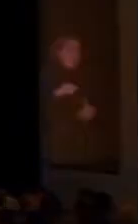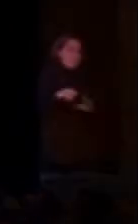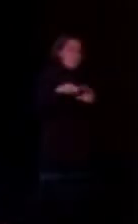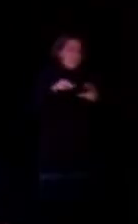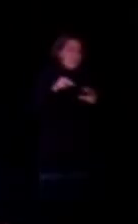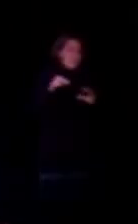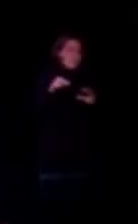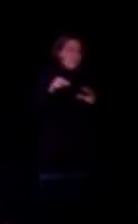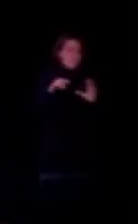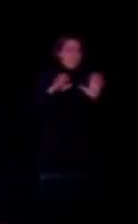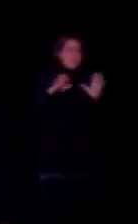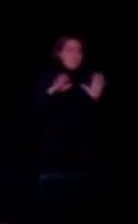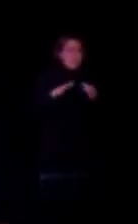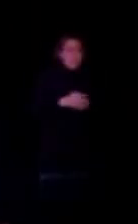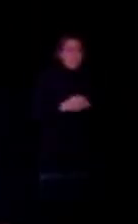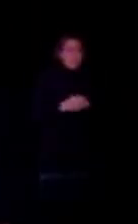vídeo